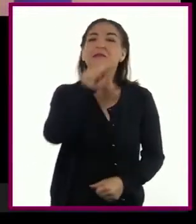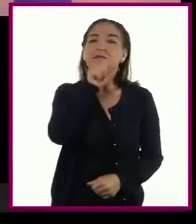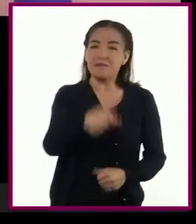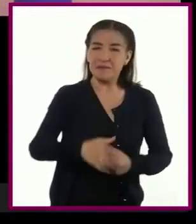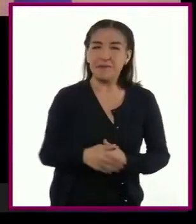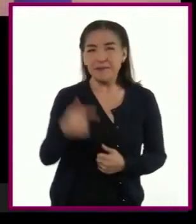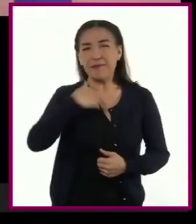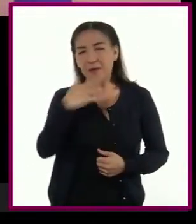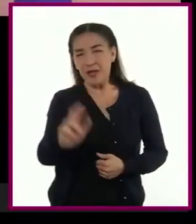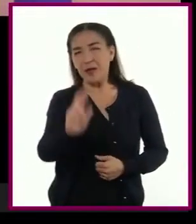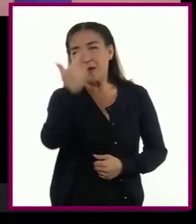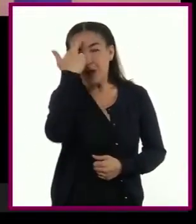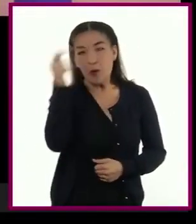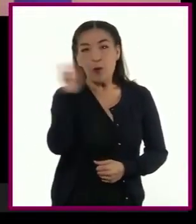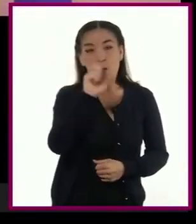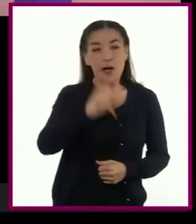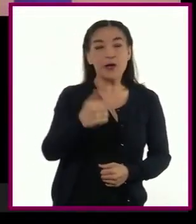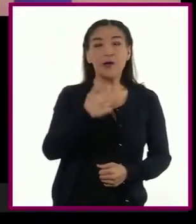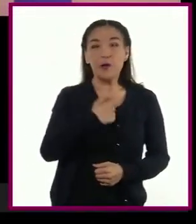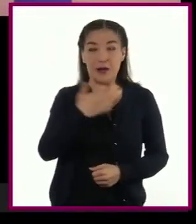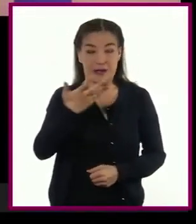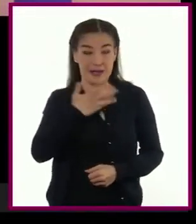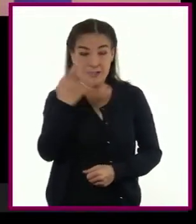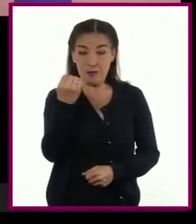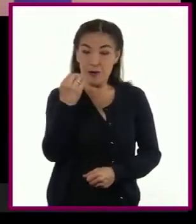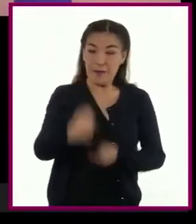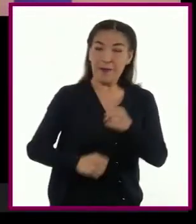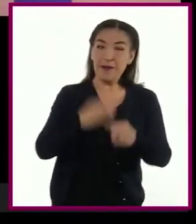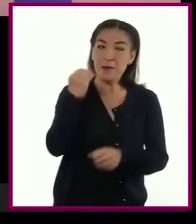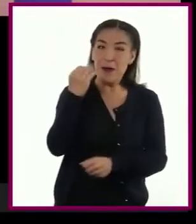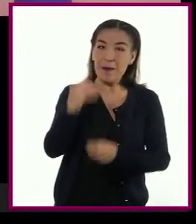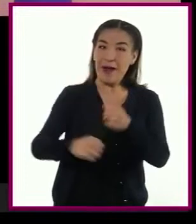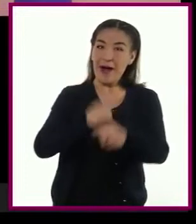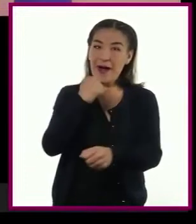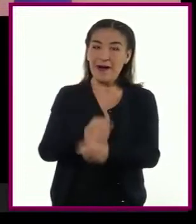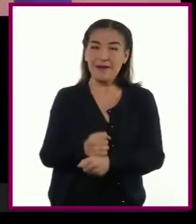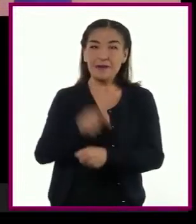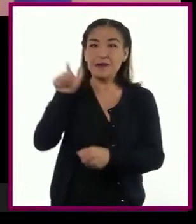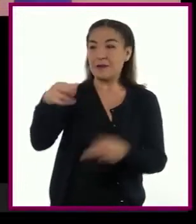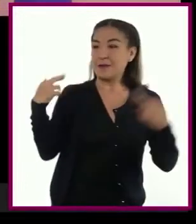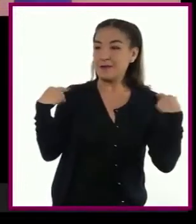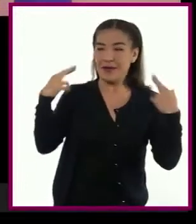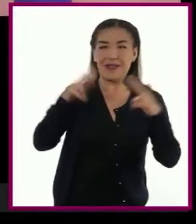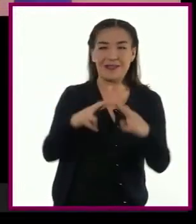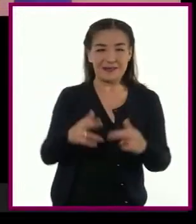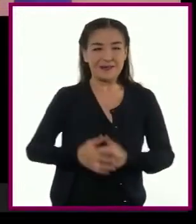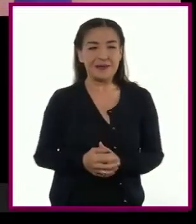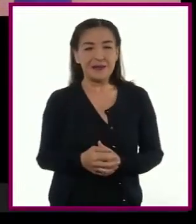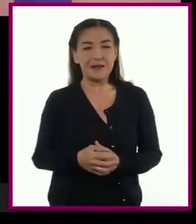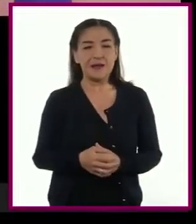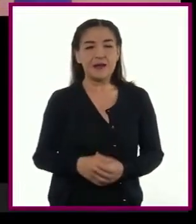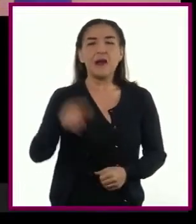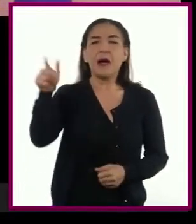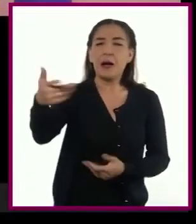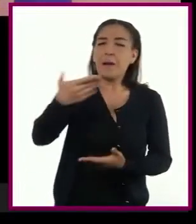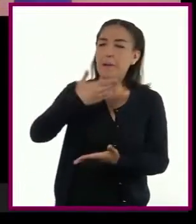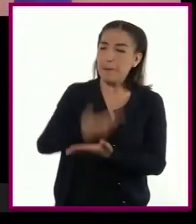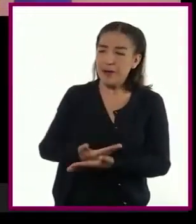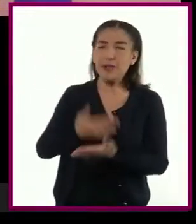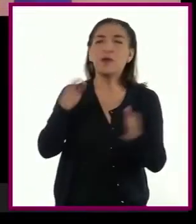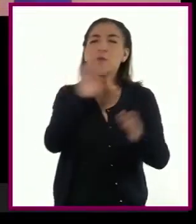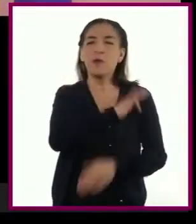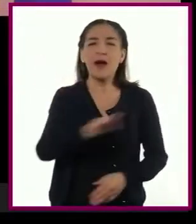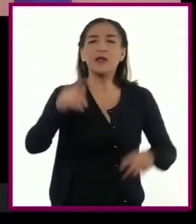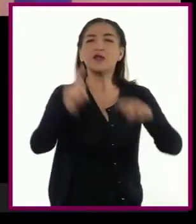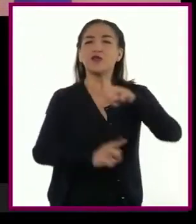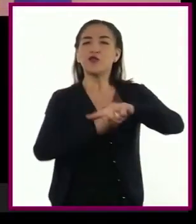También recuerdo que cuando tenía 9 años, en la clase del profesor Buter, él nos pidió sumar los